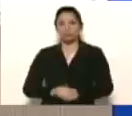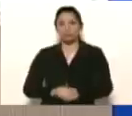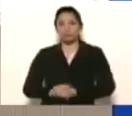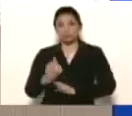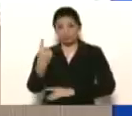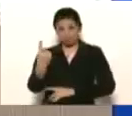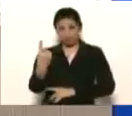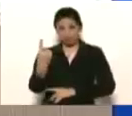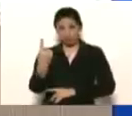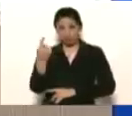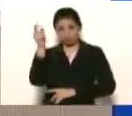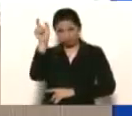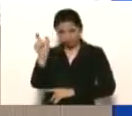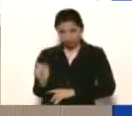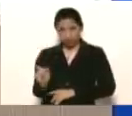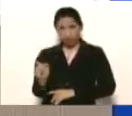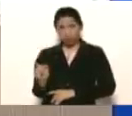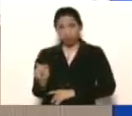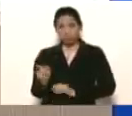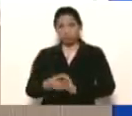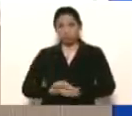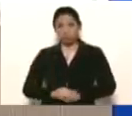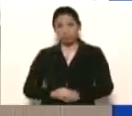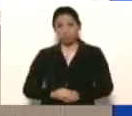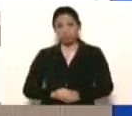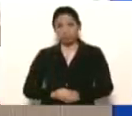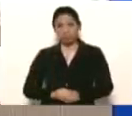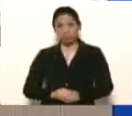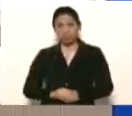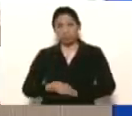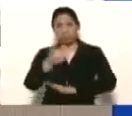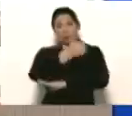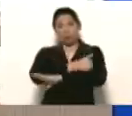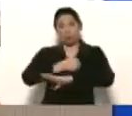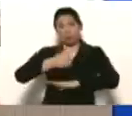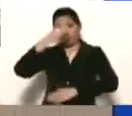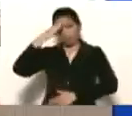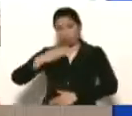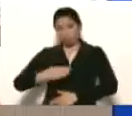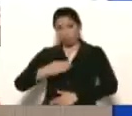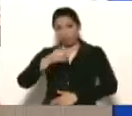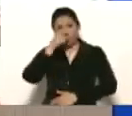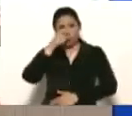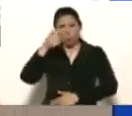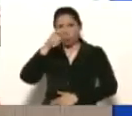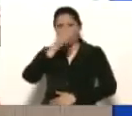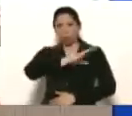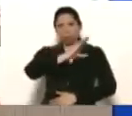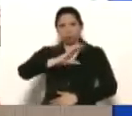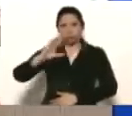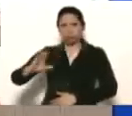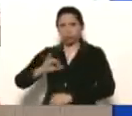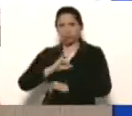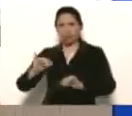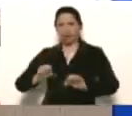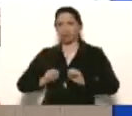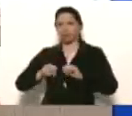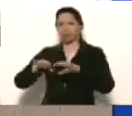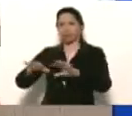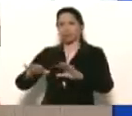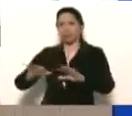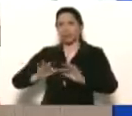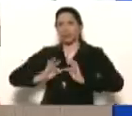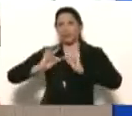una de las personas de los de los funcionarios militares guardias costeras que fueron contagiados